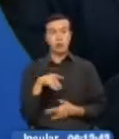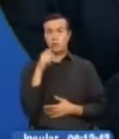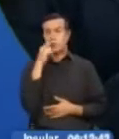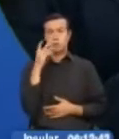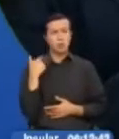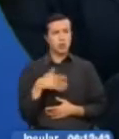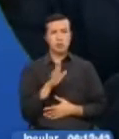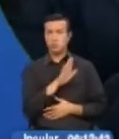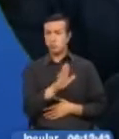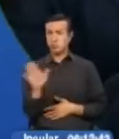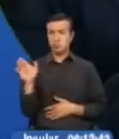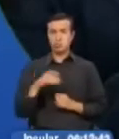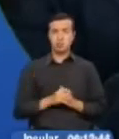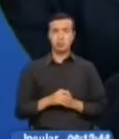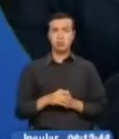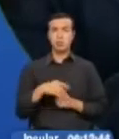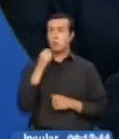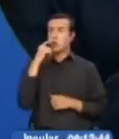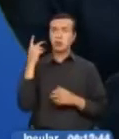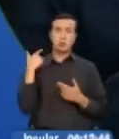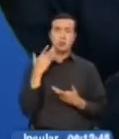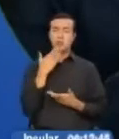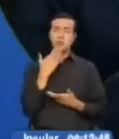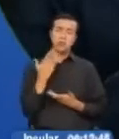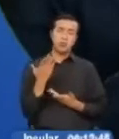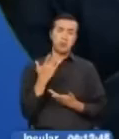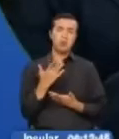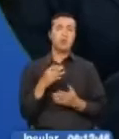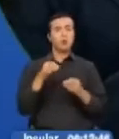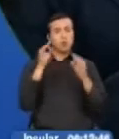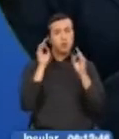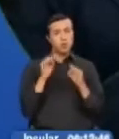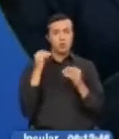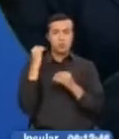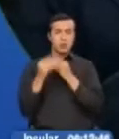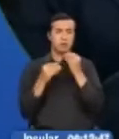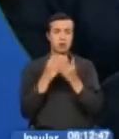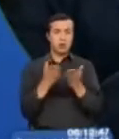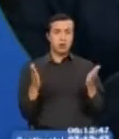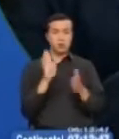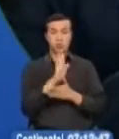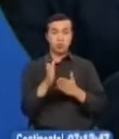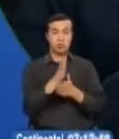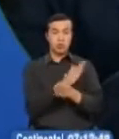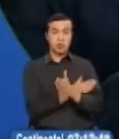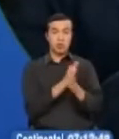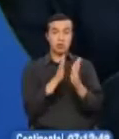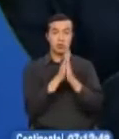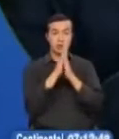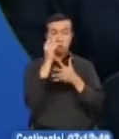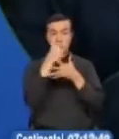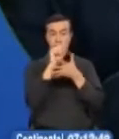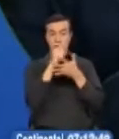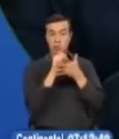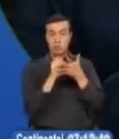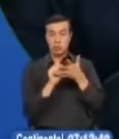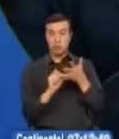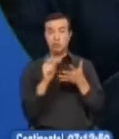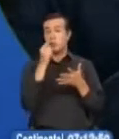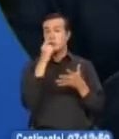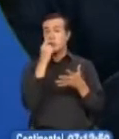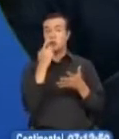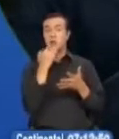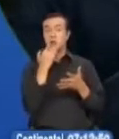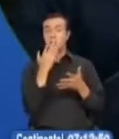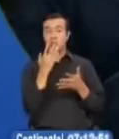cualquiera de nosotros hiciera en cualquier momento corresponde a aquello que se solicitó de una mano y que además es un medicamento